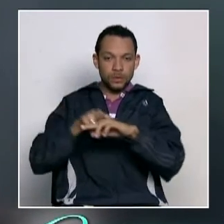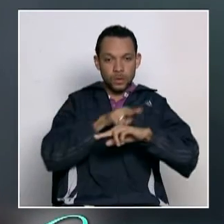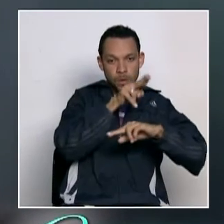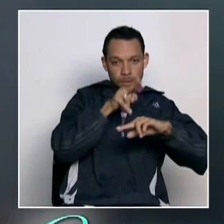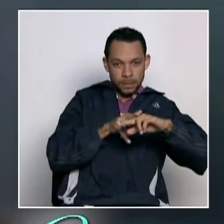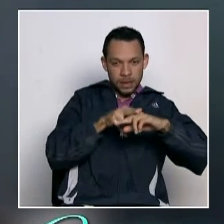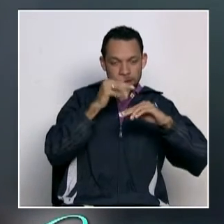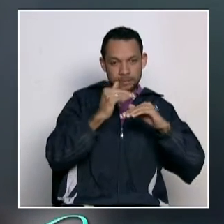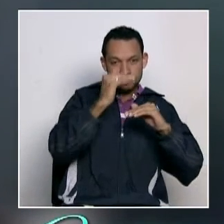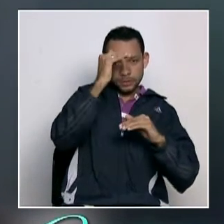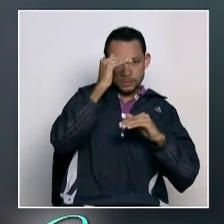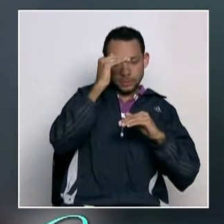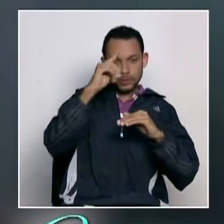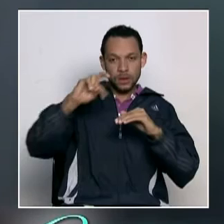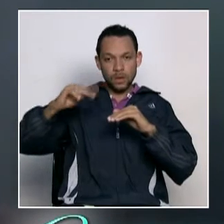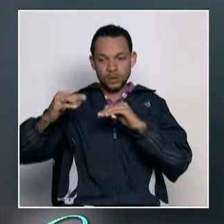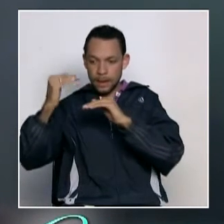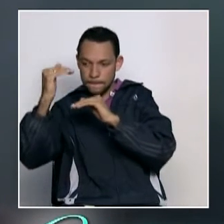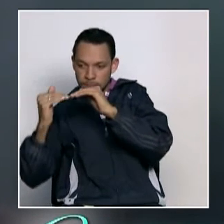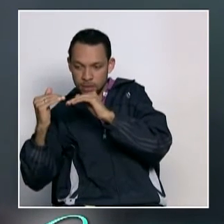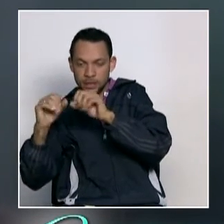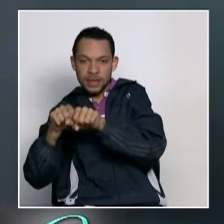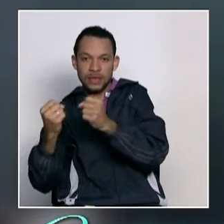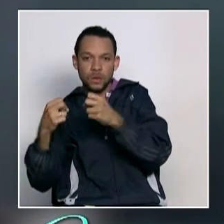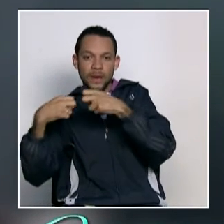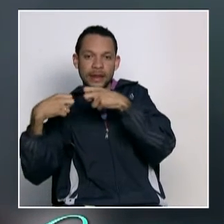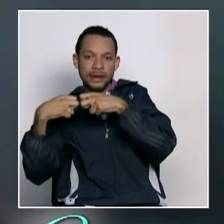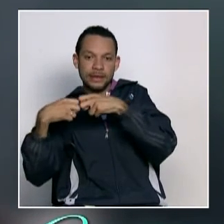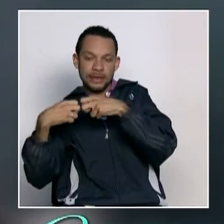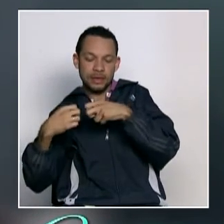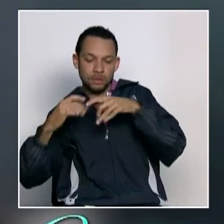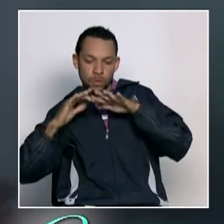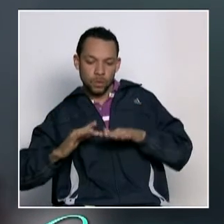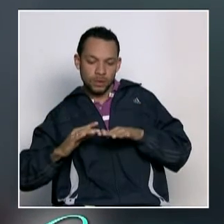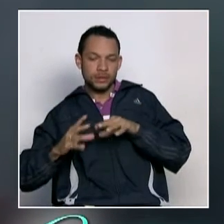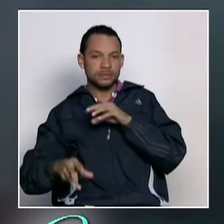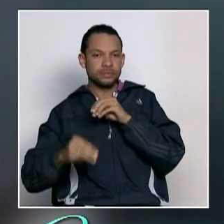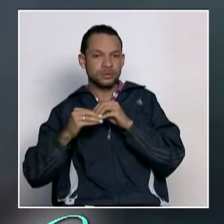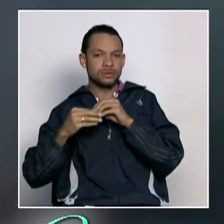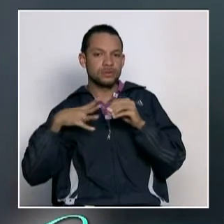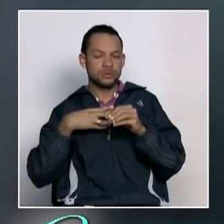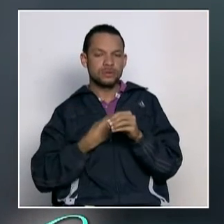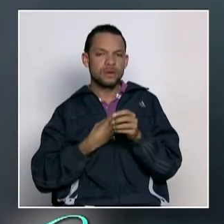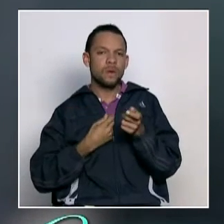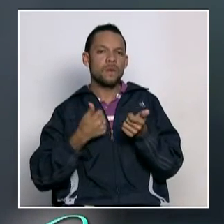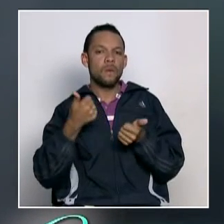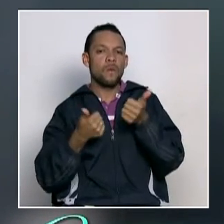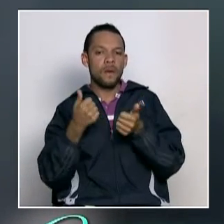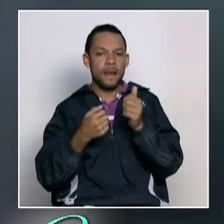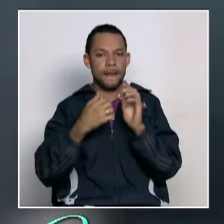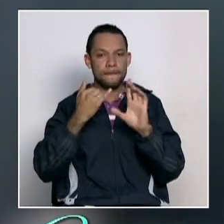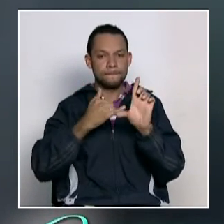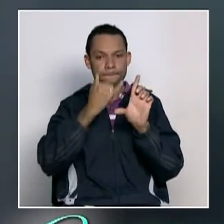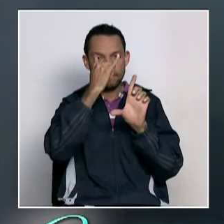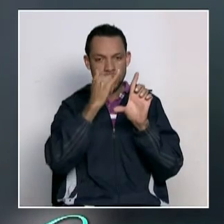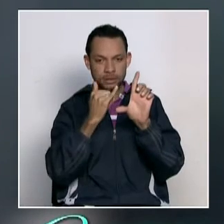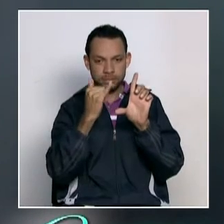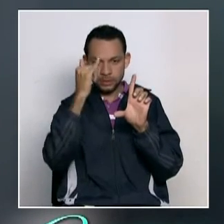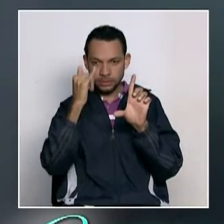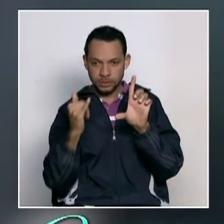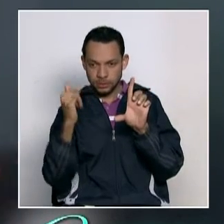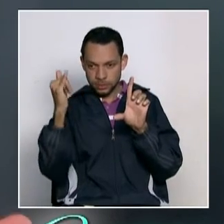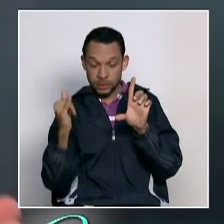que está bajita dice que hay una deficiencia energética. Ahí estamos midiendo nosotros un medicamento, si